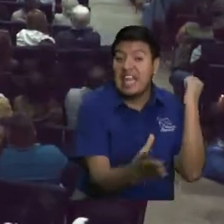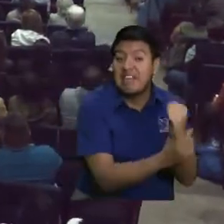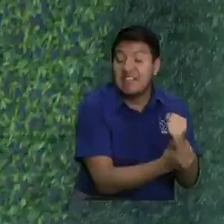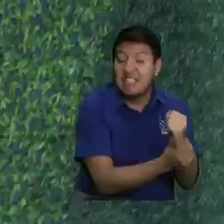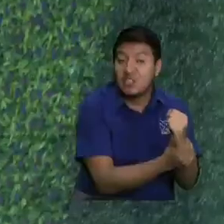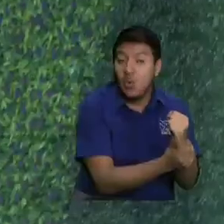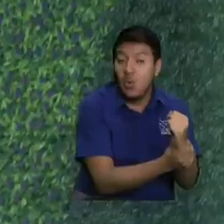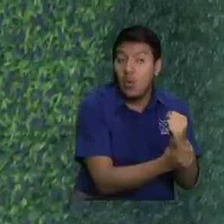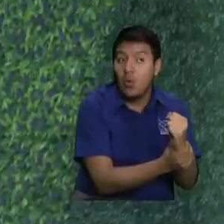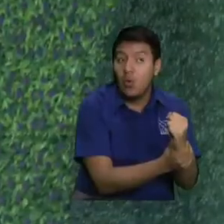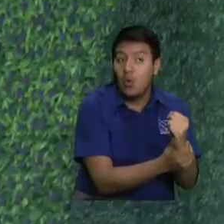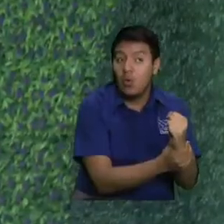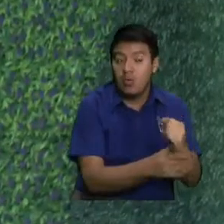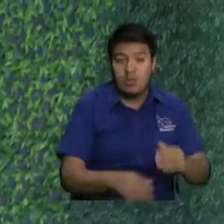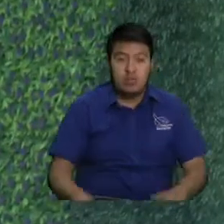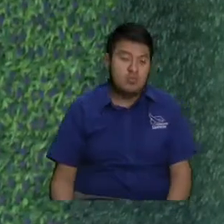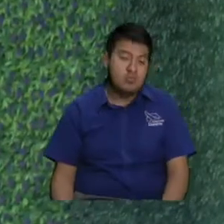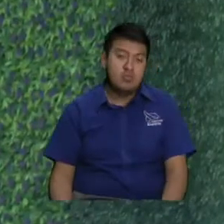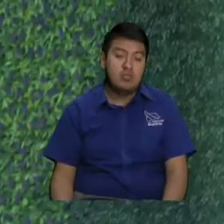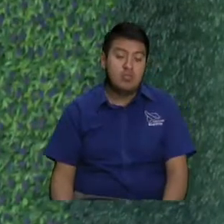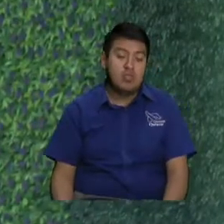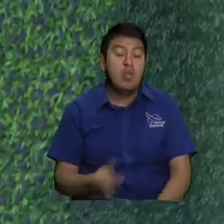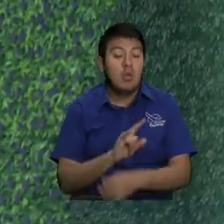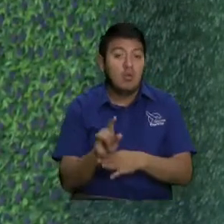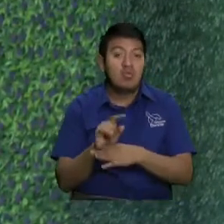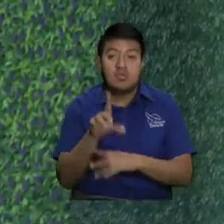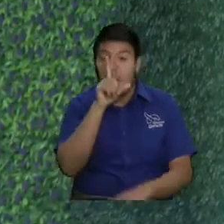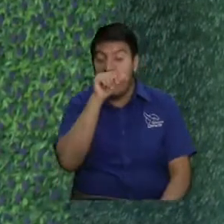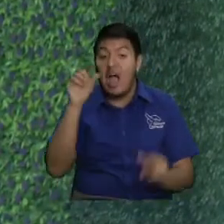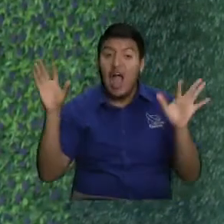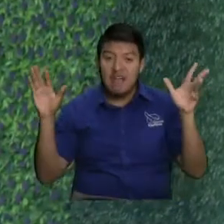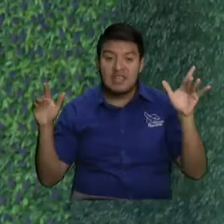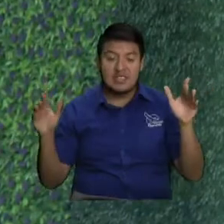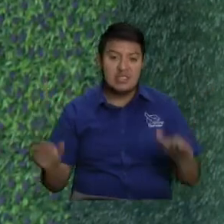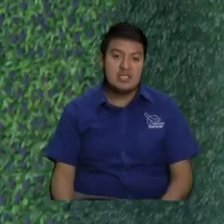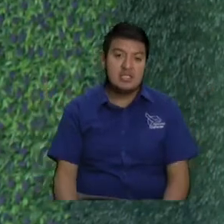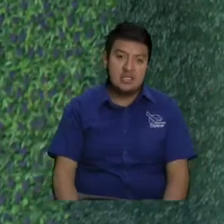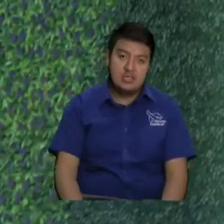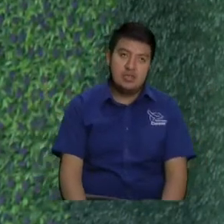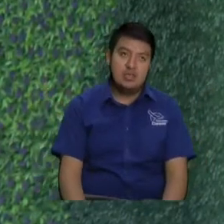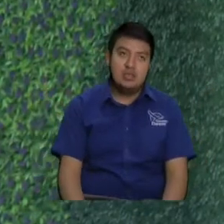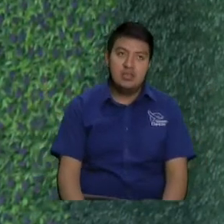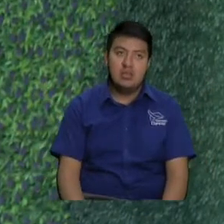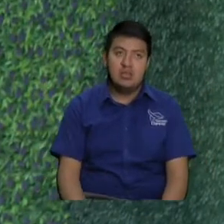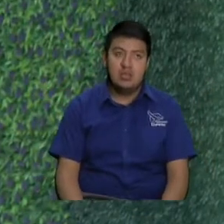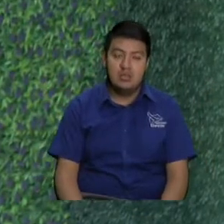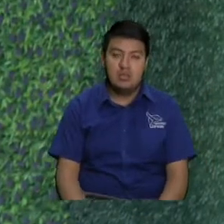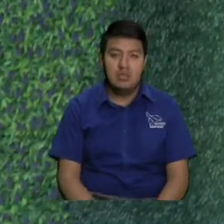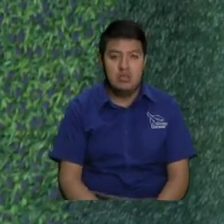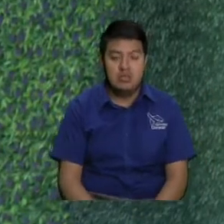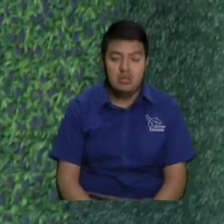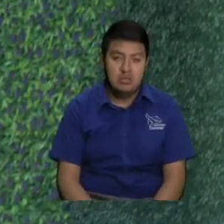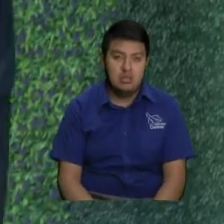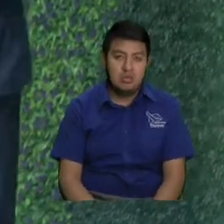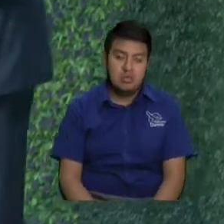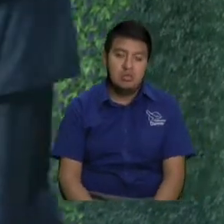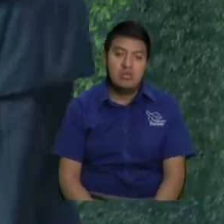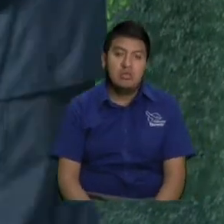¿De qué? De las aves de rapiña o de carroña. Ah, esto está cardíaco.